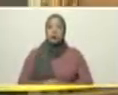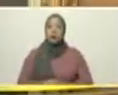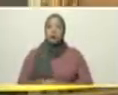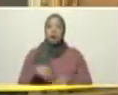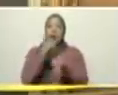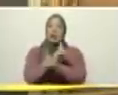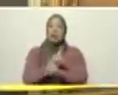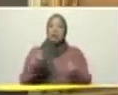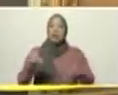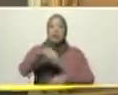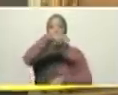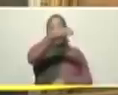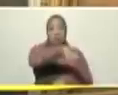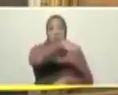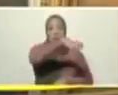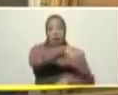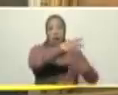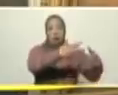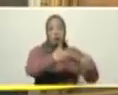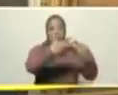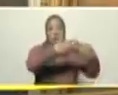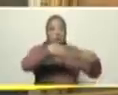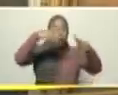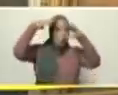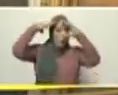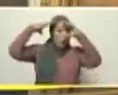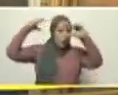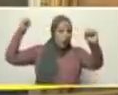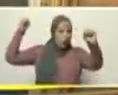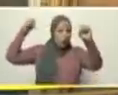Departamento de Estado a través de las embajadas.